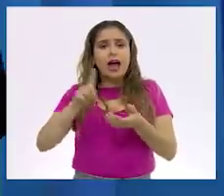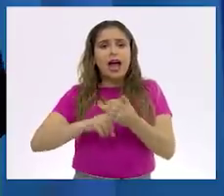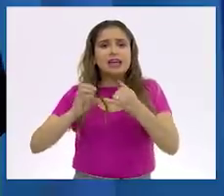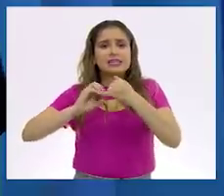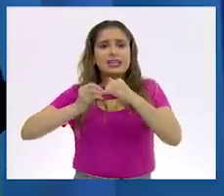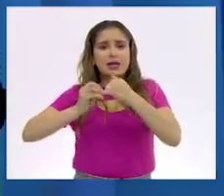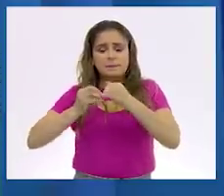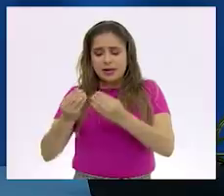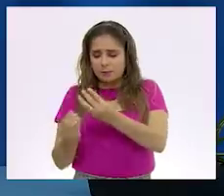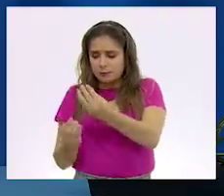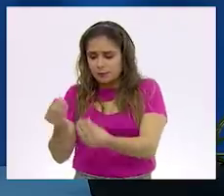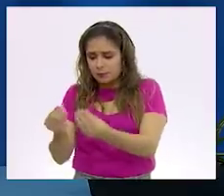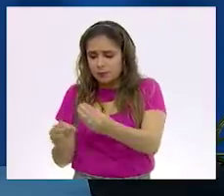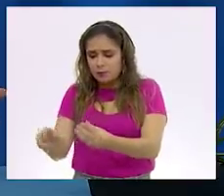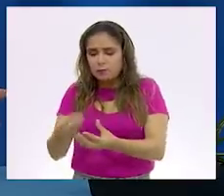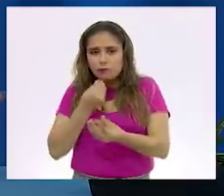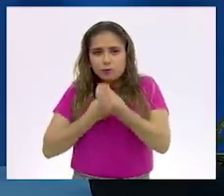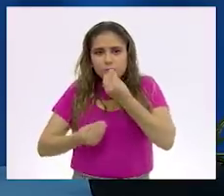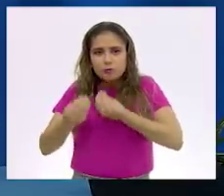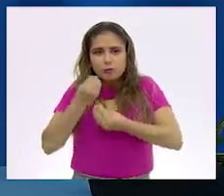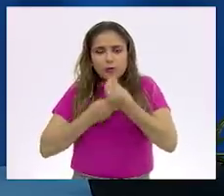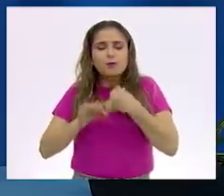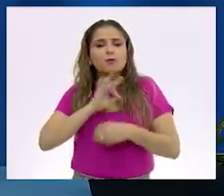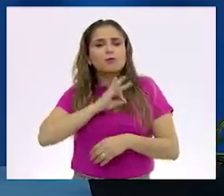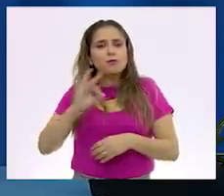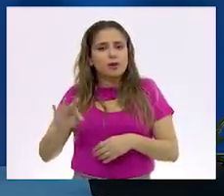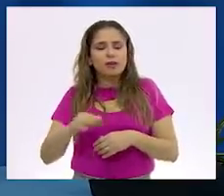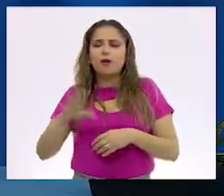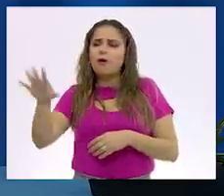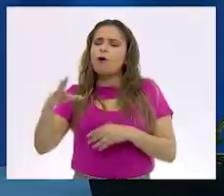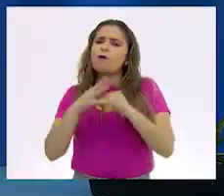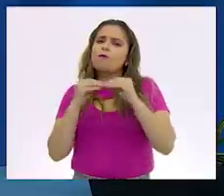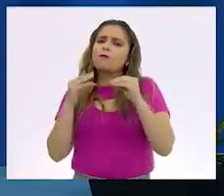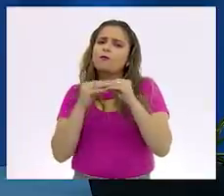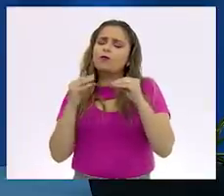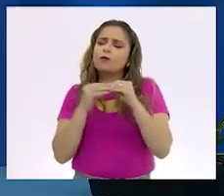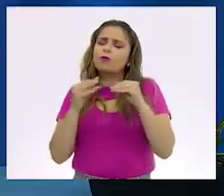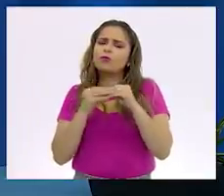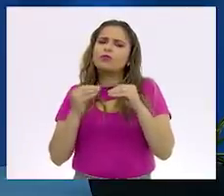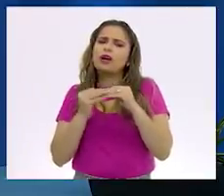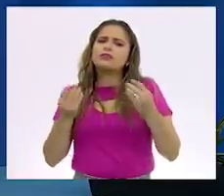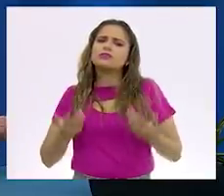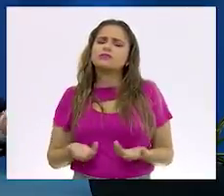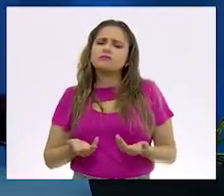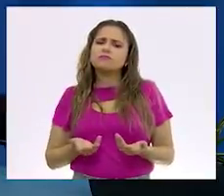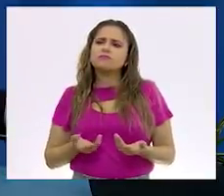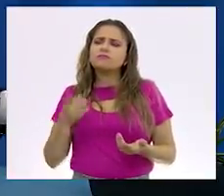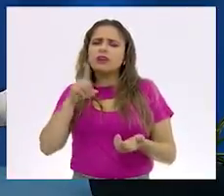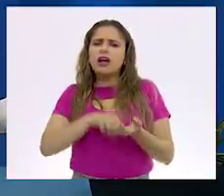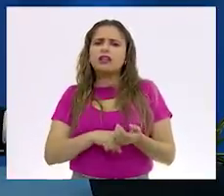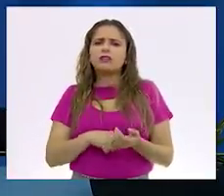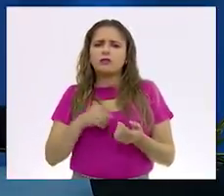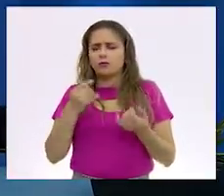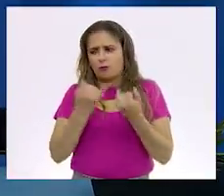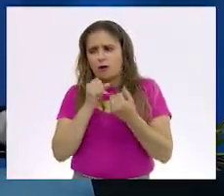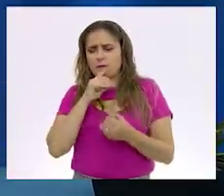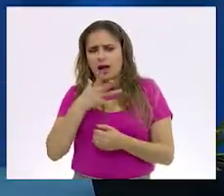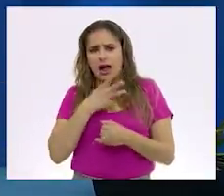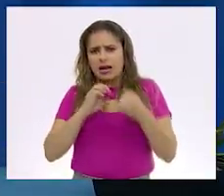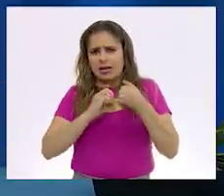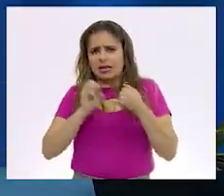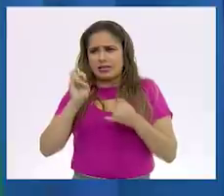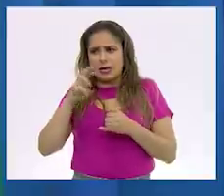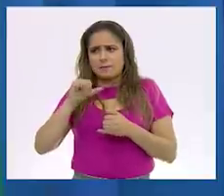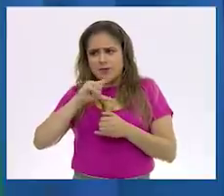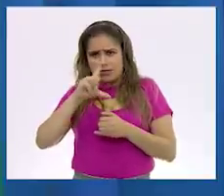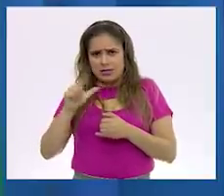las plantas. Pues, y los frutos, los que llamamos frutas y que contienen las semillas también. Así